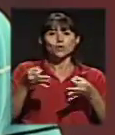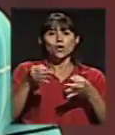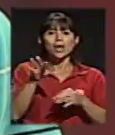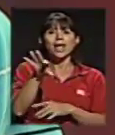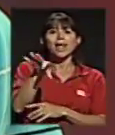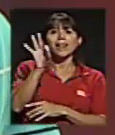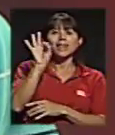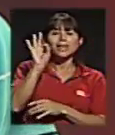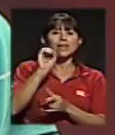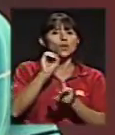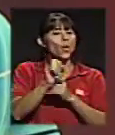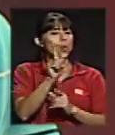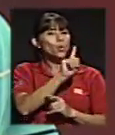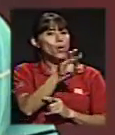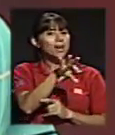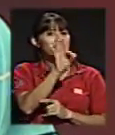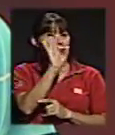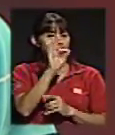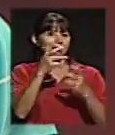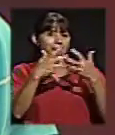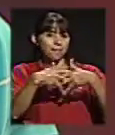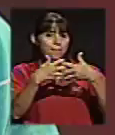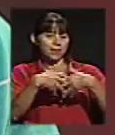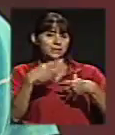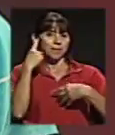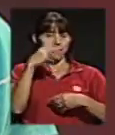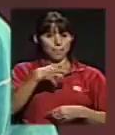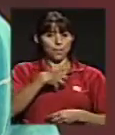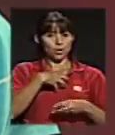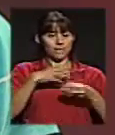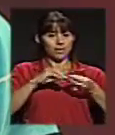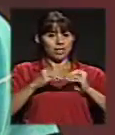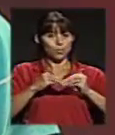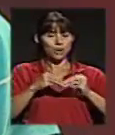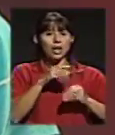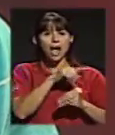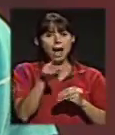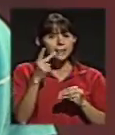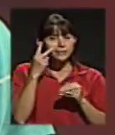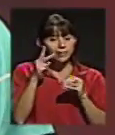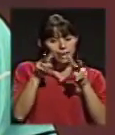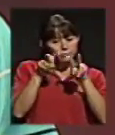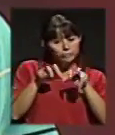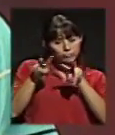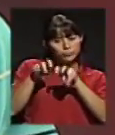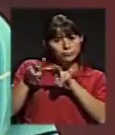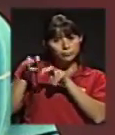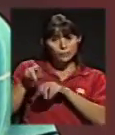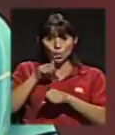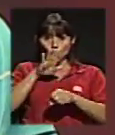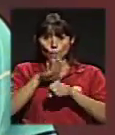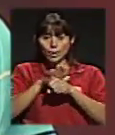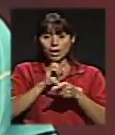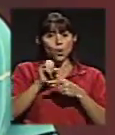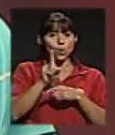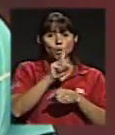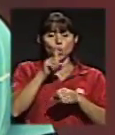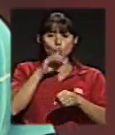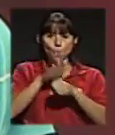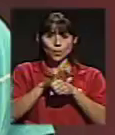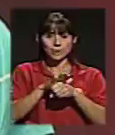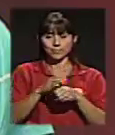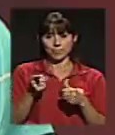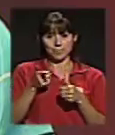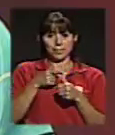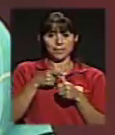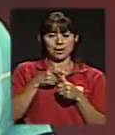no. Ahí era donde se veían los cumplimientos o incumplimientos, y en principio el ICE, esa